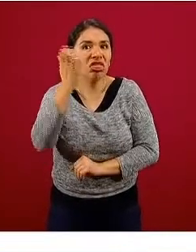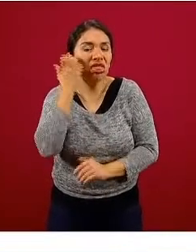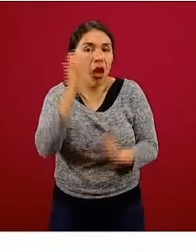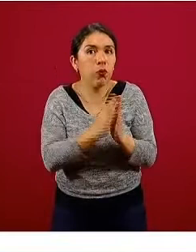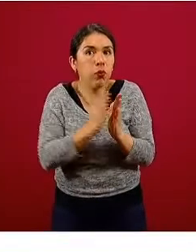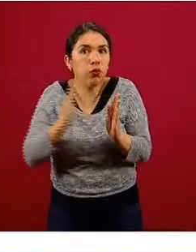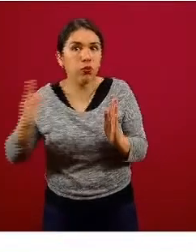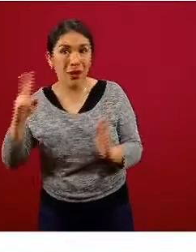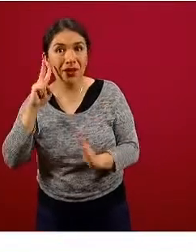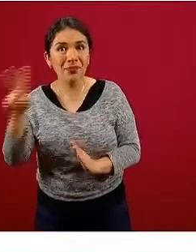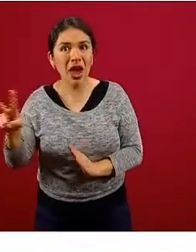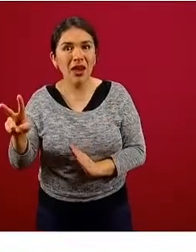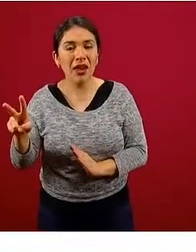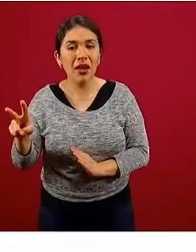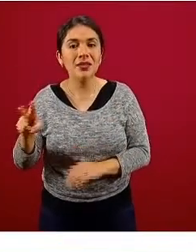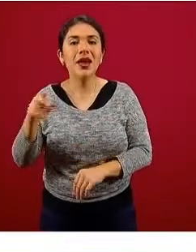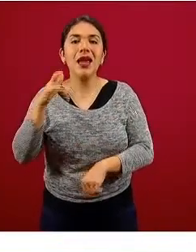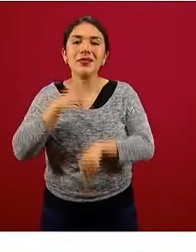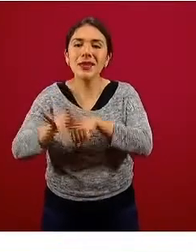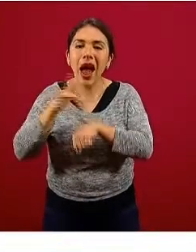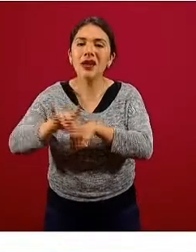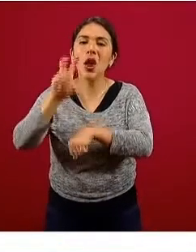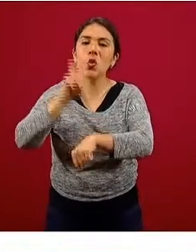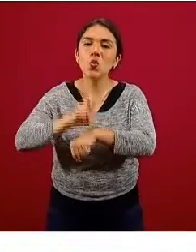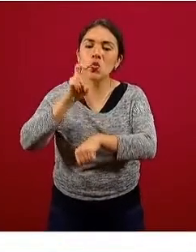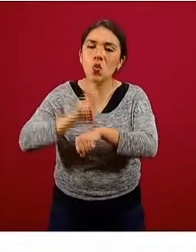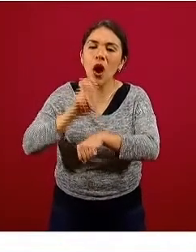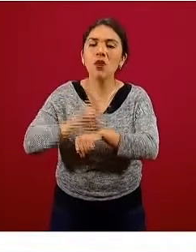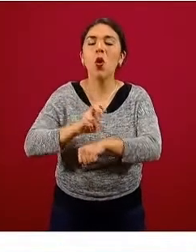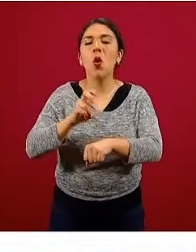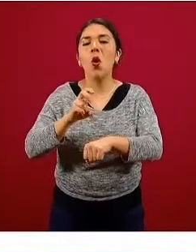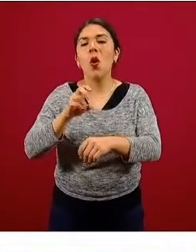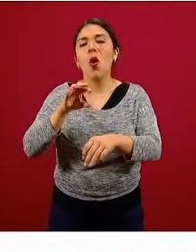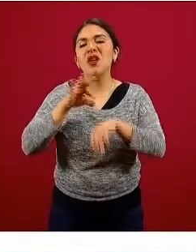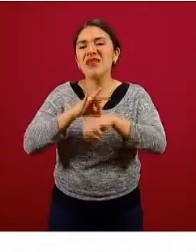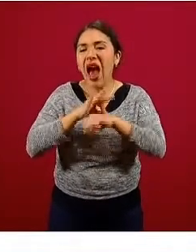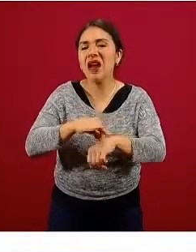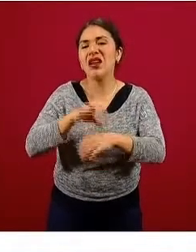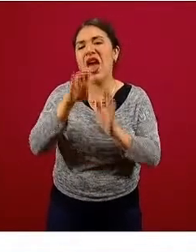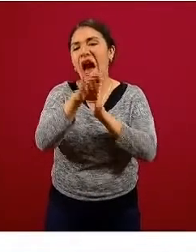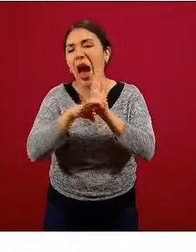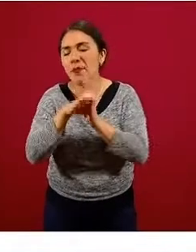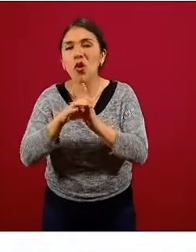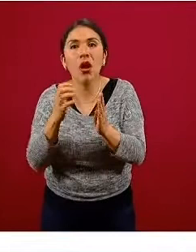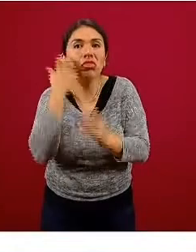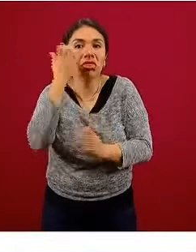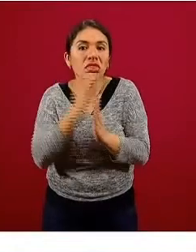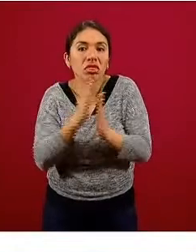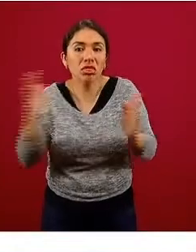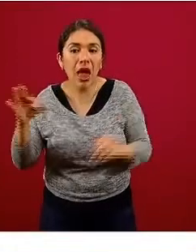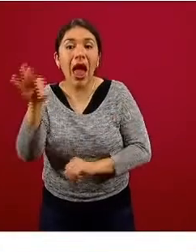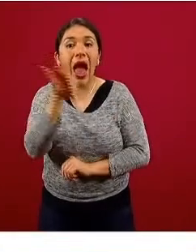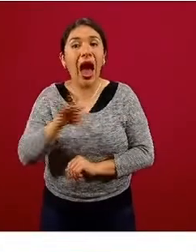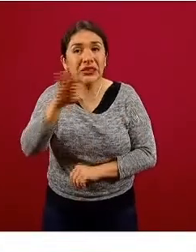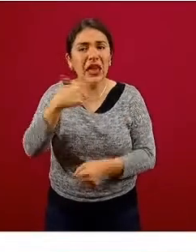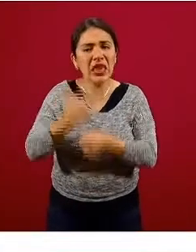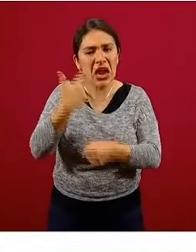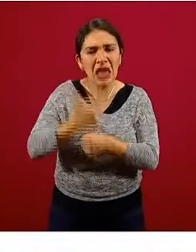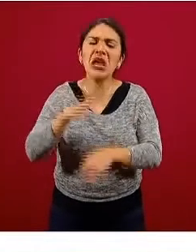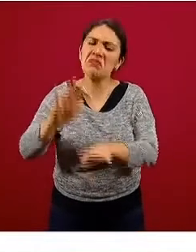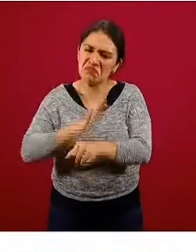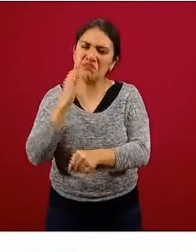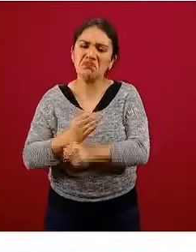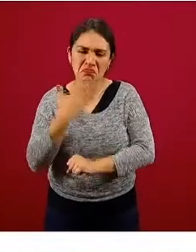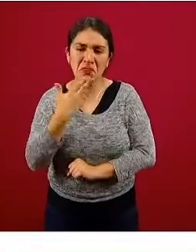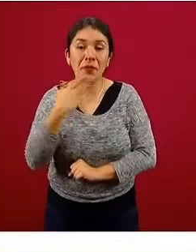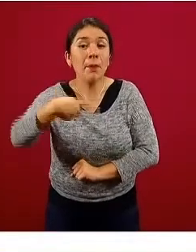excedidos. En carnes, huevo, embutidos, estamos excedidos, hay que disminuir. Aceites y grasas más o menos